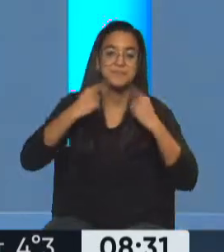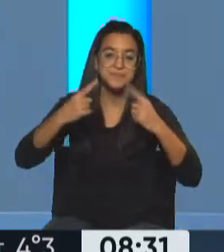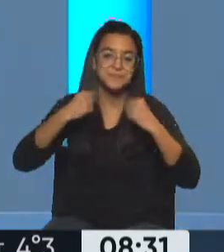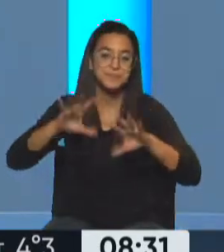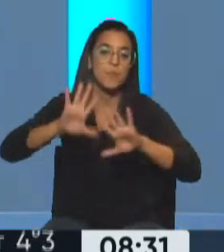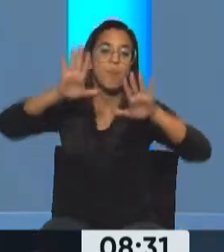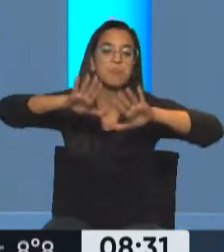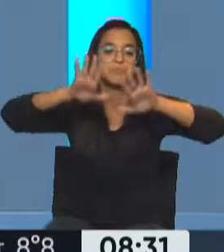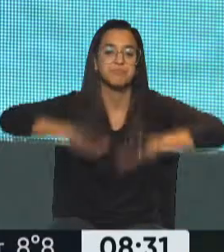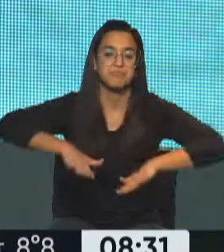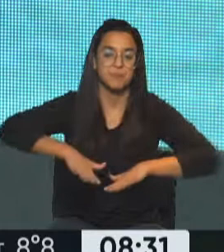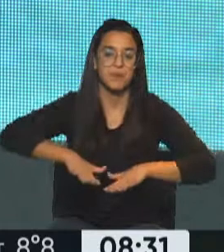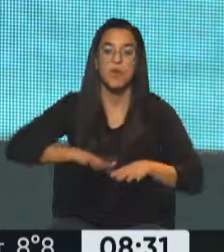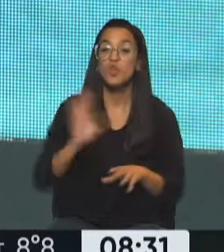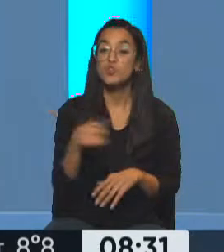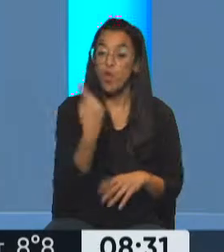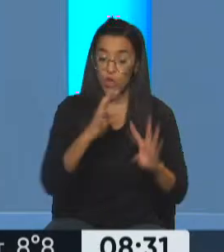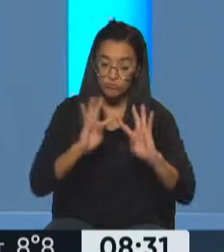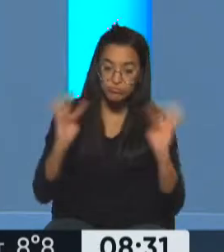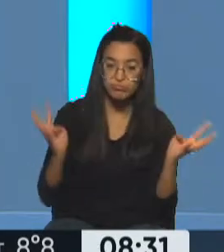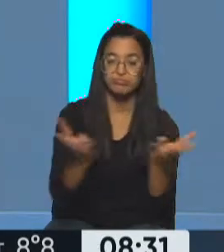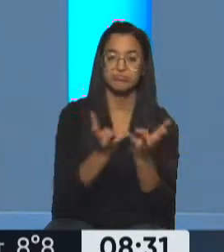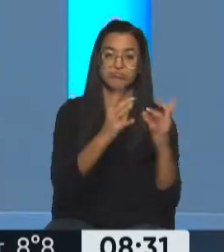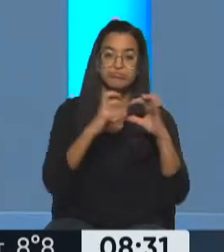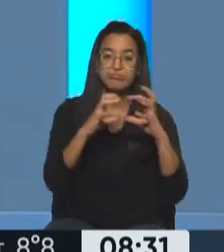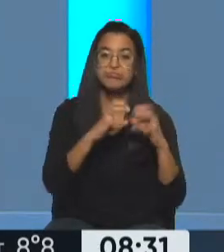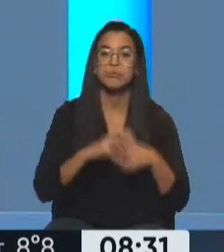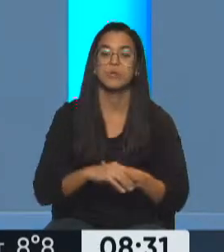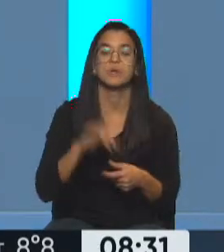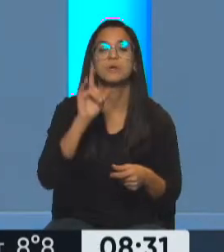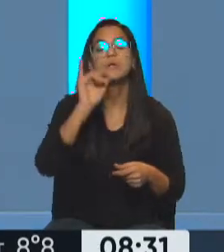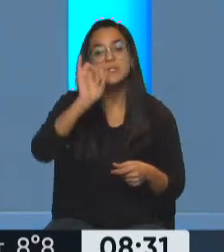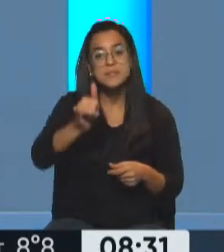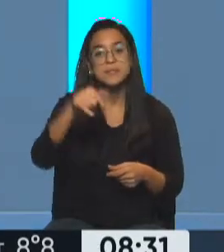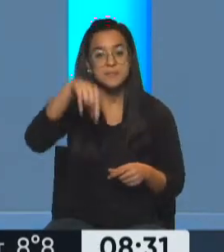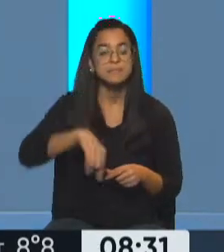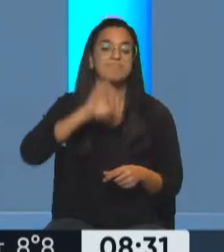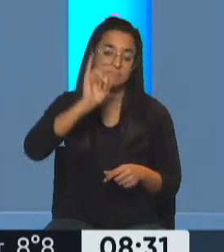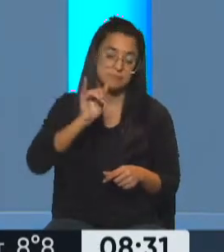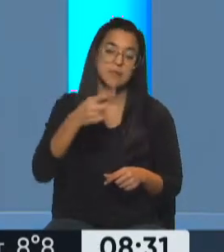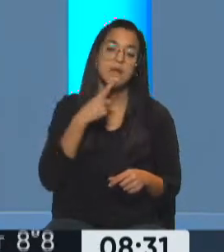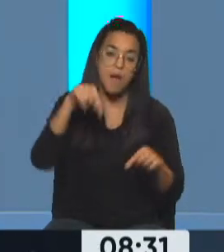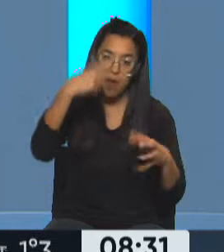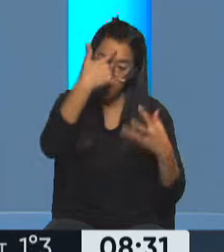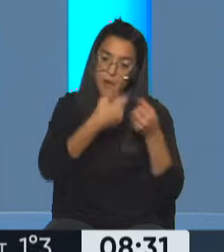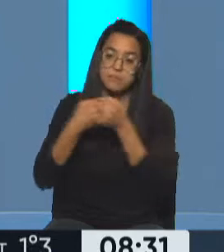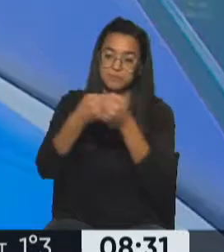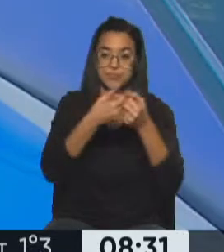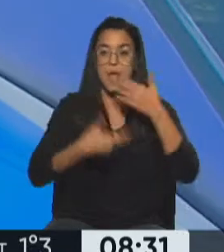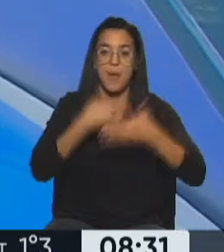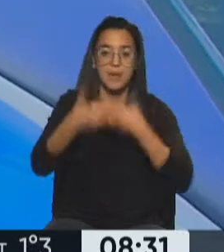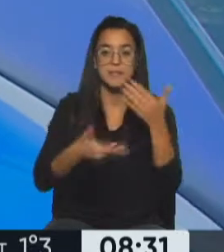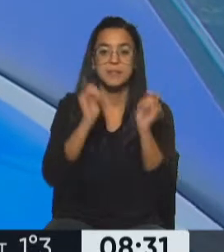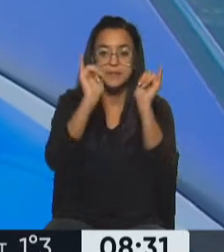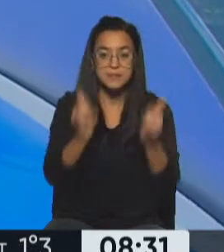lockout patronal. ¿Todos a la mesa? Todos a la Sí. mesa de enlace. Sí, porque esta vez sí hubo unidad de criterio para avanzar con esta medida